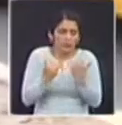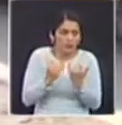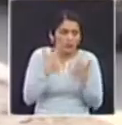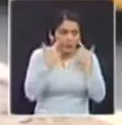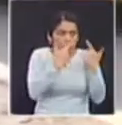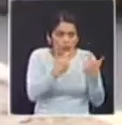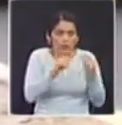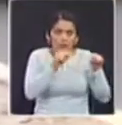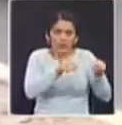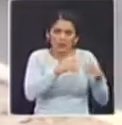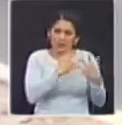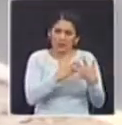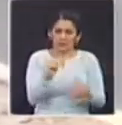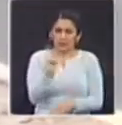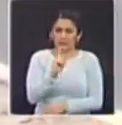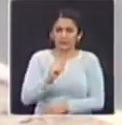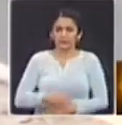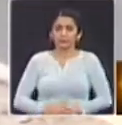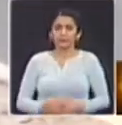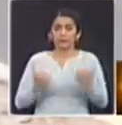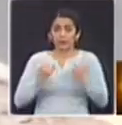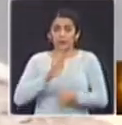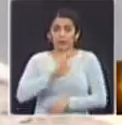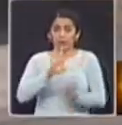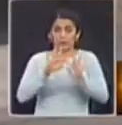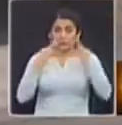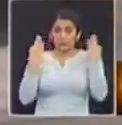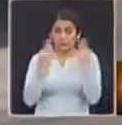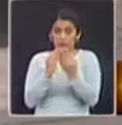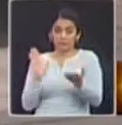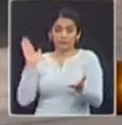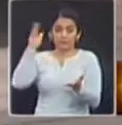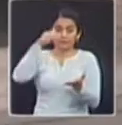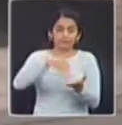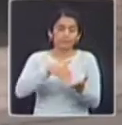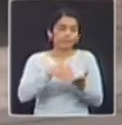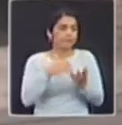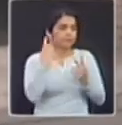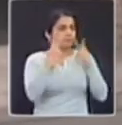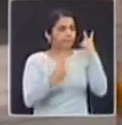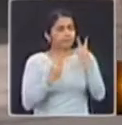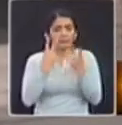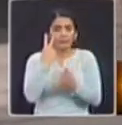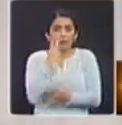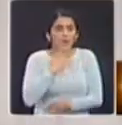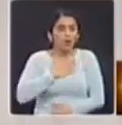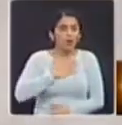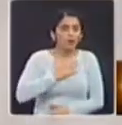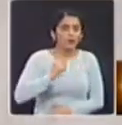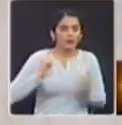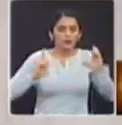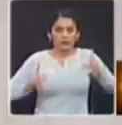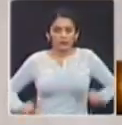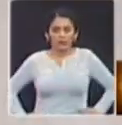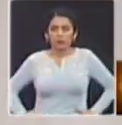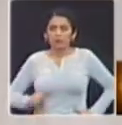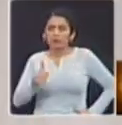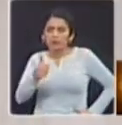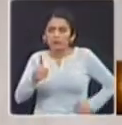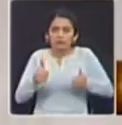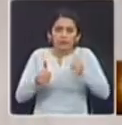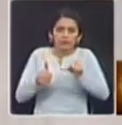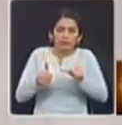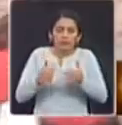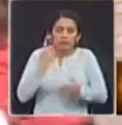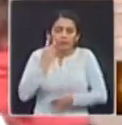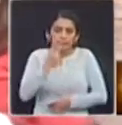Hasta este sitio han llegado familiares del segundo mandatario para conocer el estado de salud y cómo se encuentra Jorge